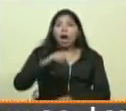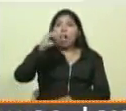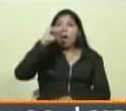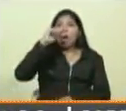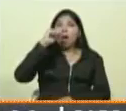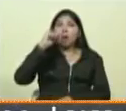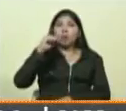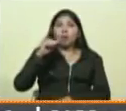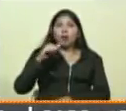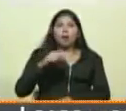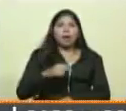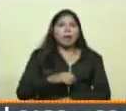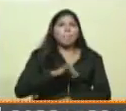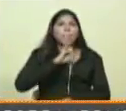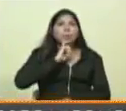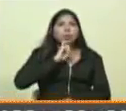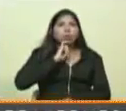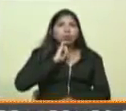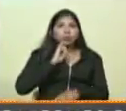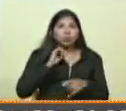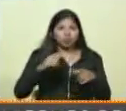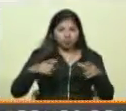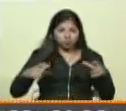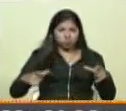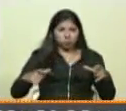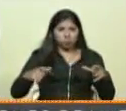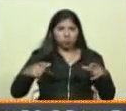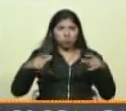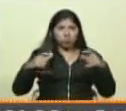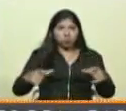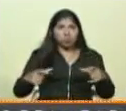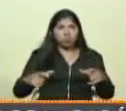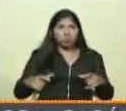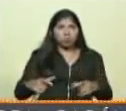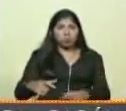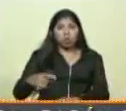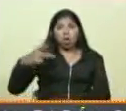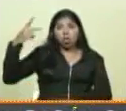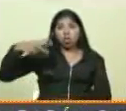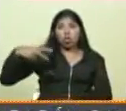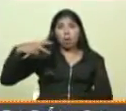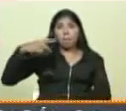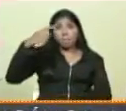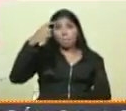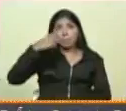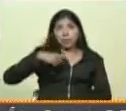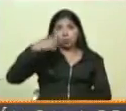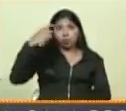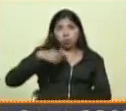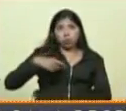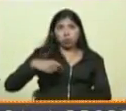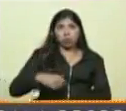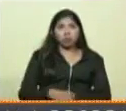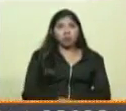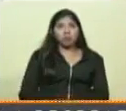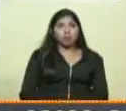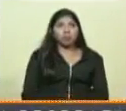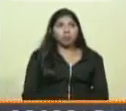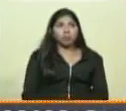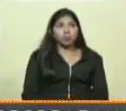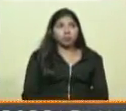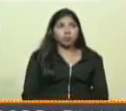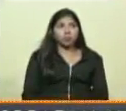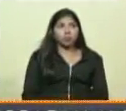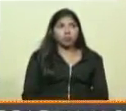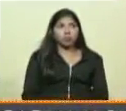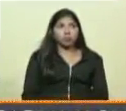de bronce. Vean, y aquí están estos dos pájaros, dos delincuentes. Pero el detalle que yo les quería enseñar es este.